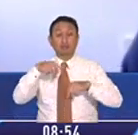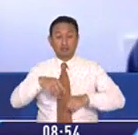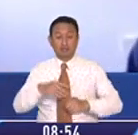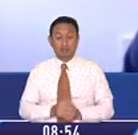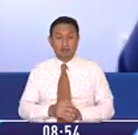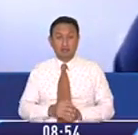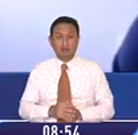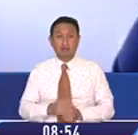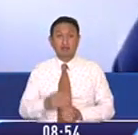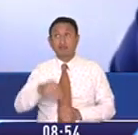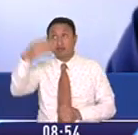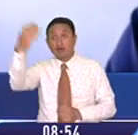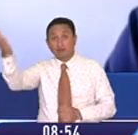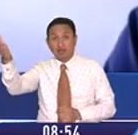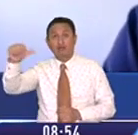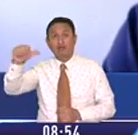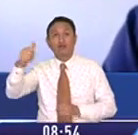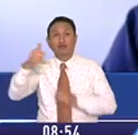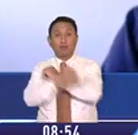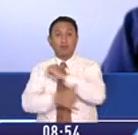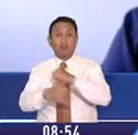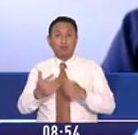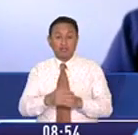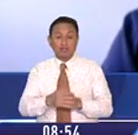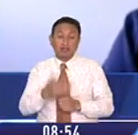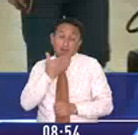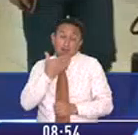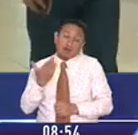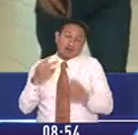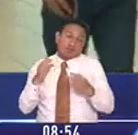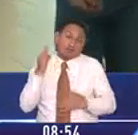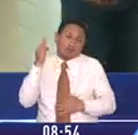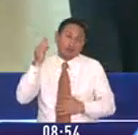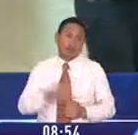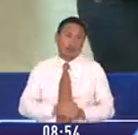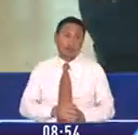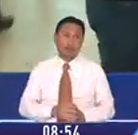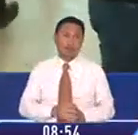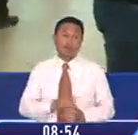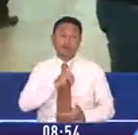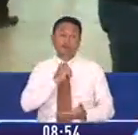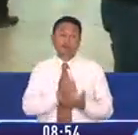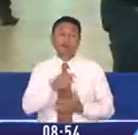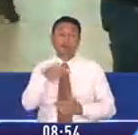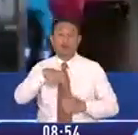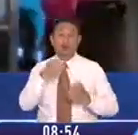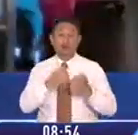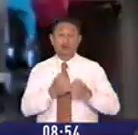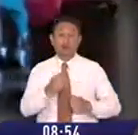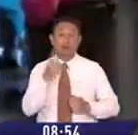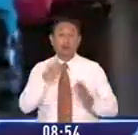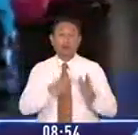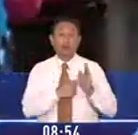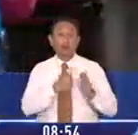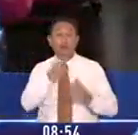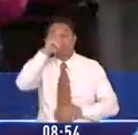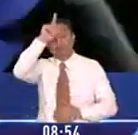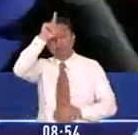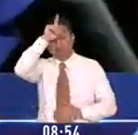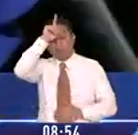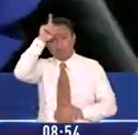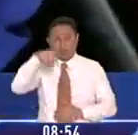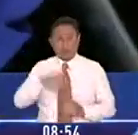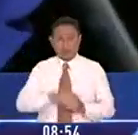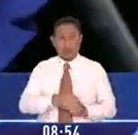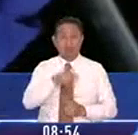quedan afuera por ver un mejor futuro. Así es, se trata de un grave problema. Por ejemplo, Alemania es uno de los destinos